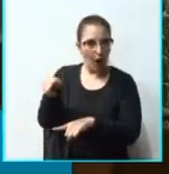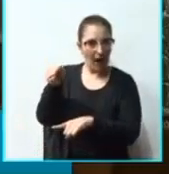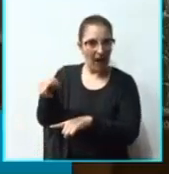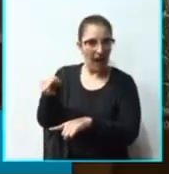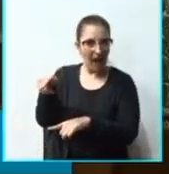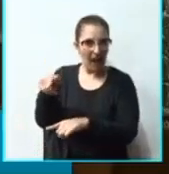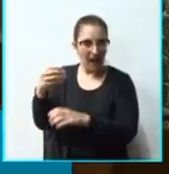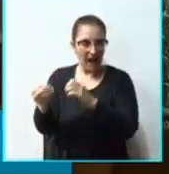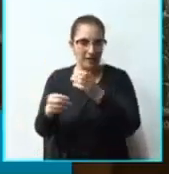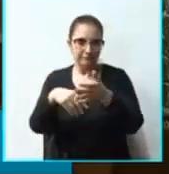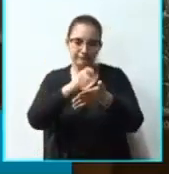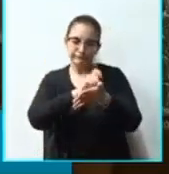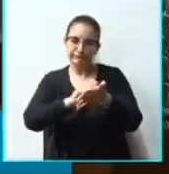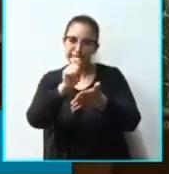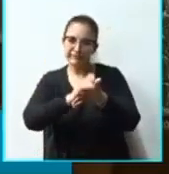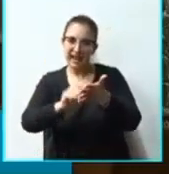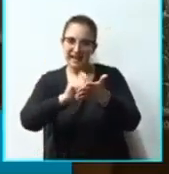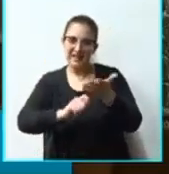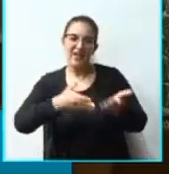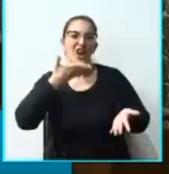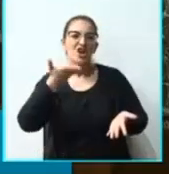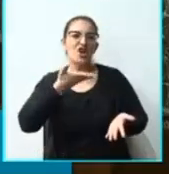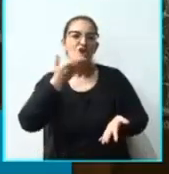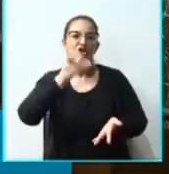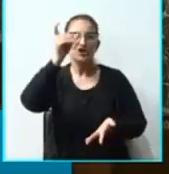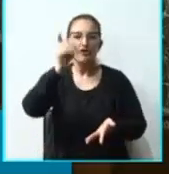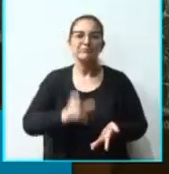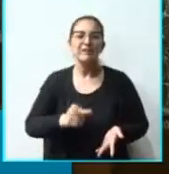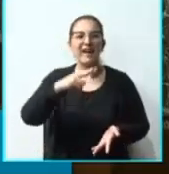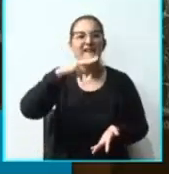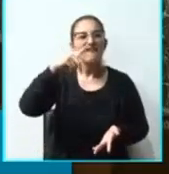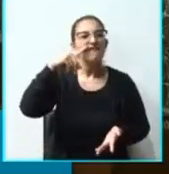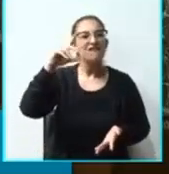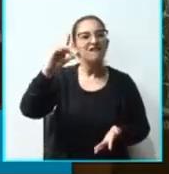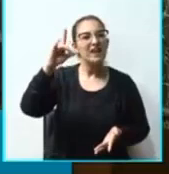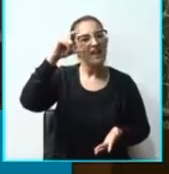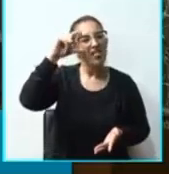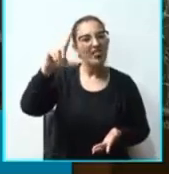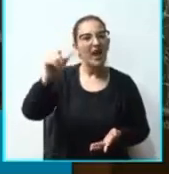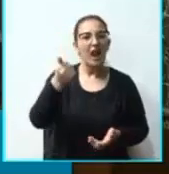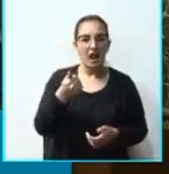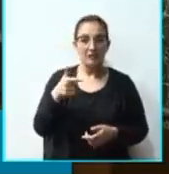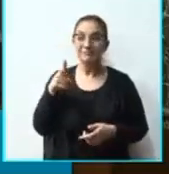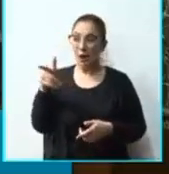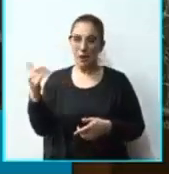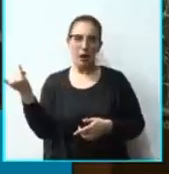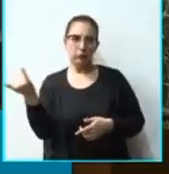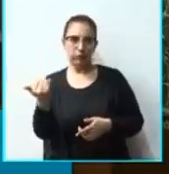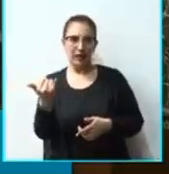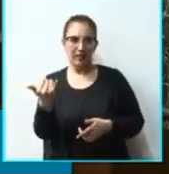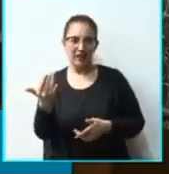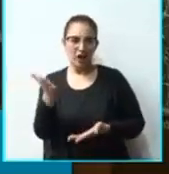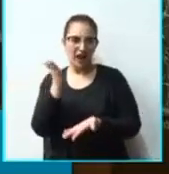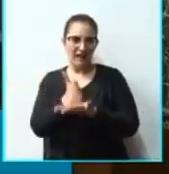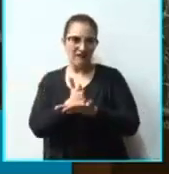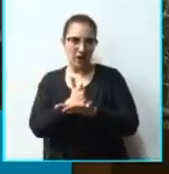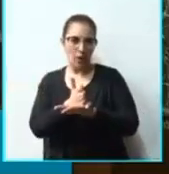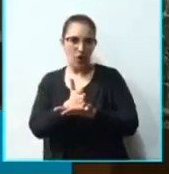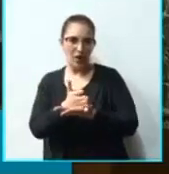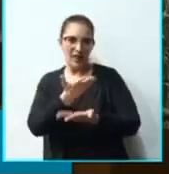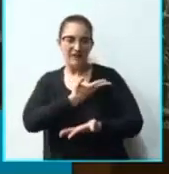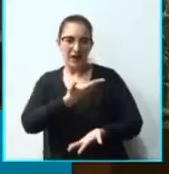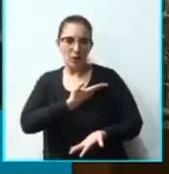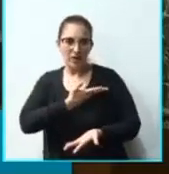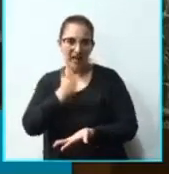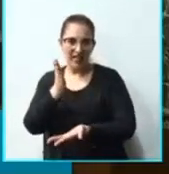a Videla, como él mismo dijo cuando se presentó en un concurso en la Facultad de Derecho de La Plata. Dijo, yo tengo